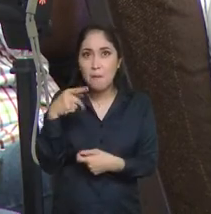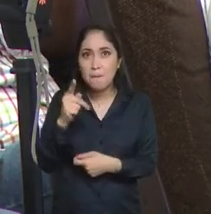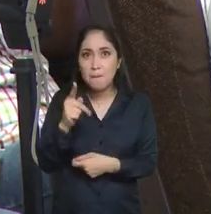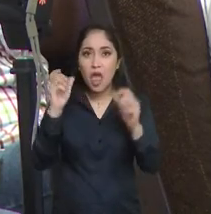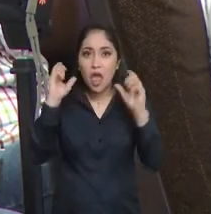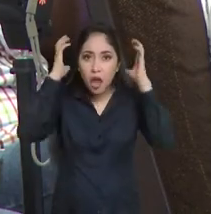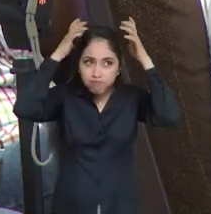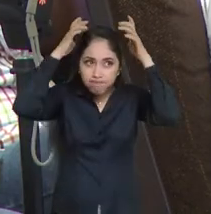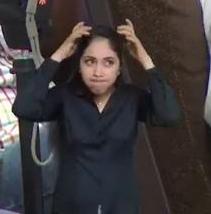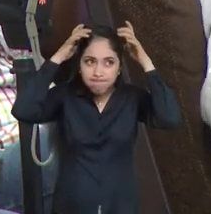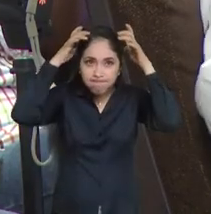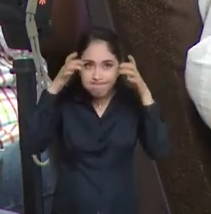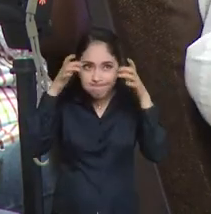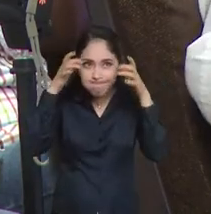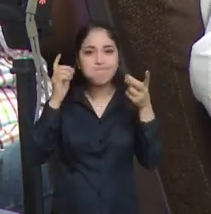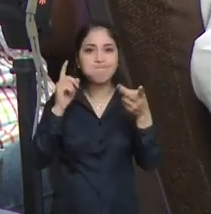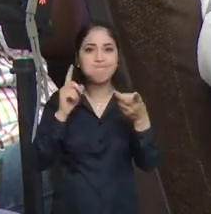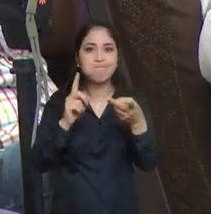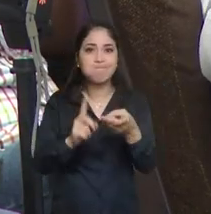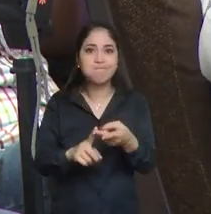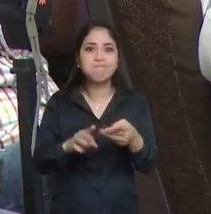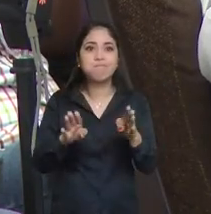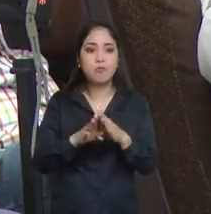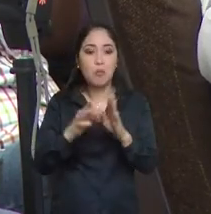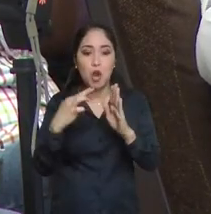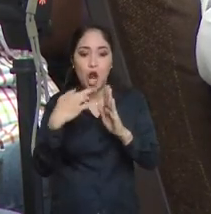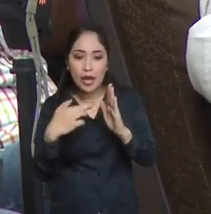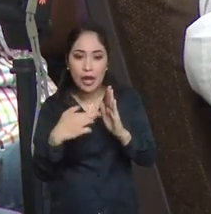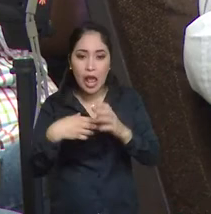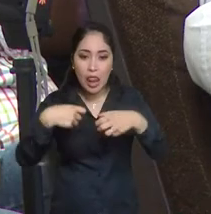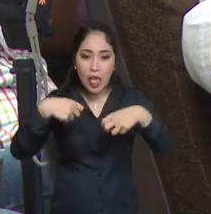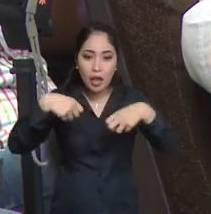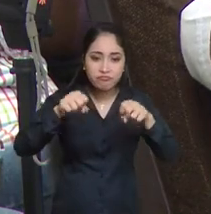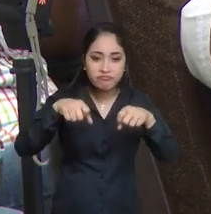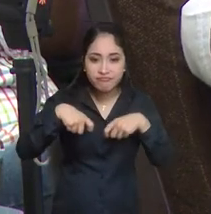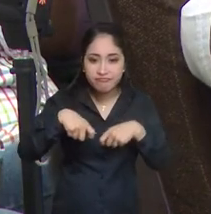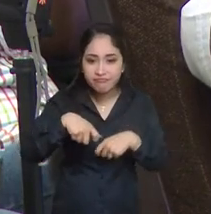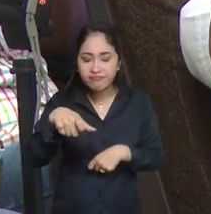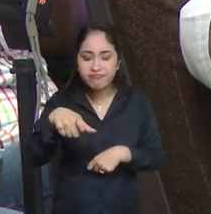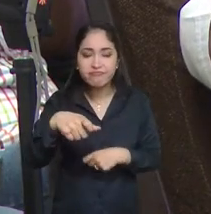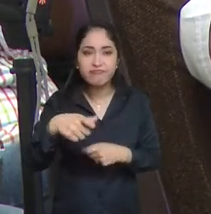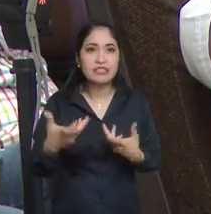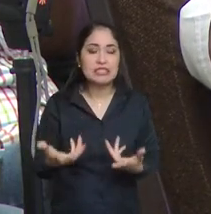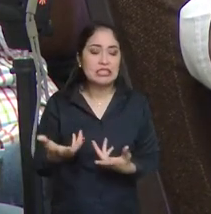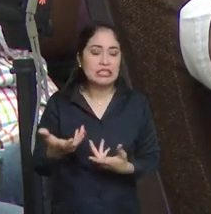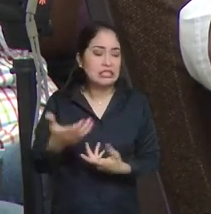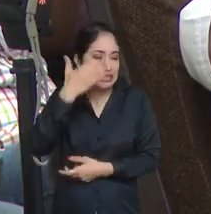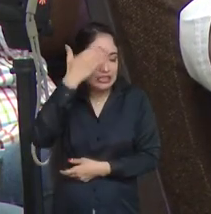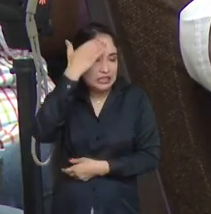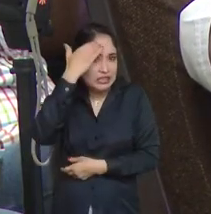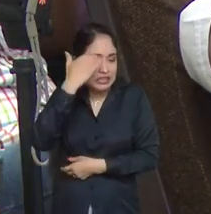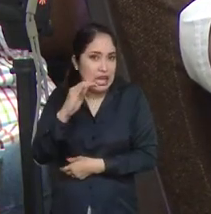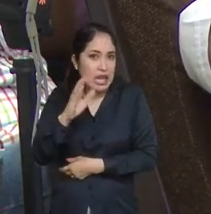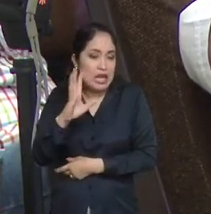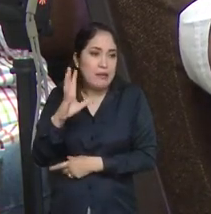conducir como se debe, pues ha faltado. Sabemos que ambos municipios han hecho campañas preventivas, pero no